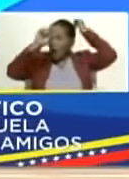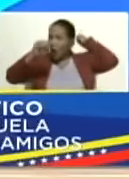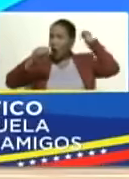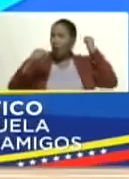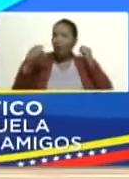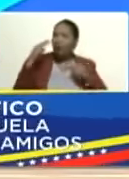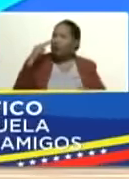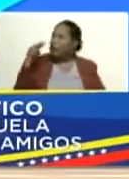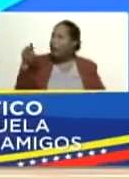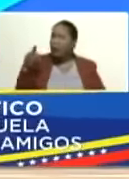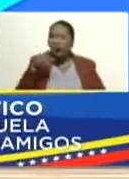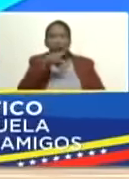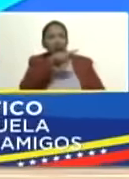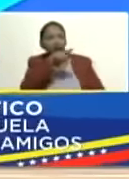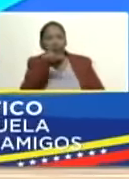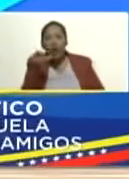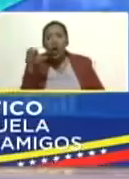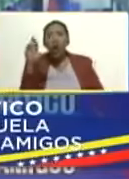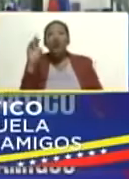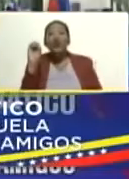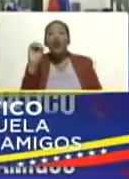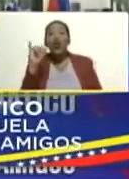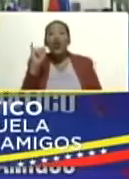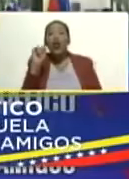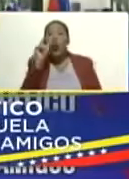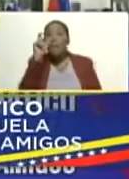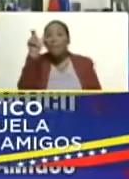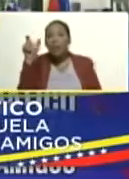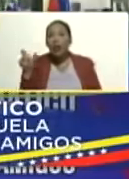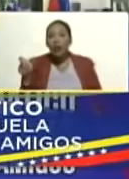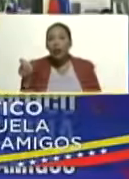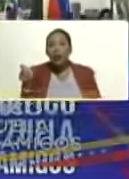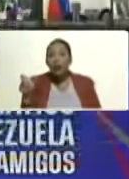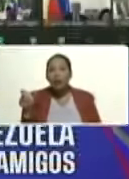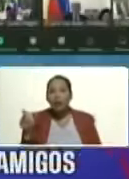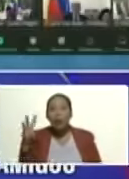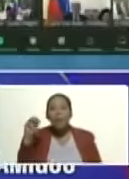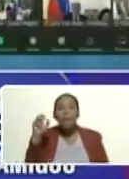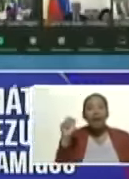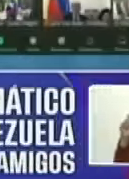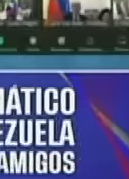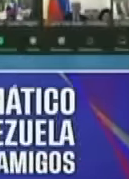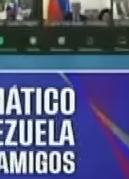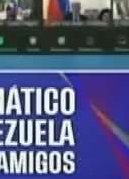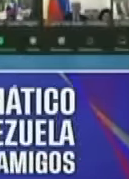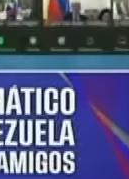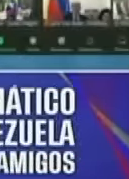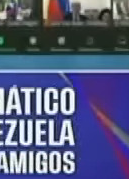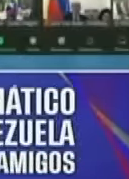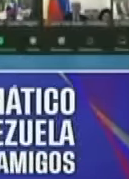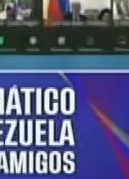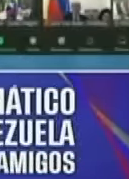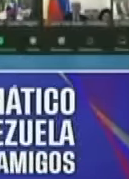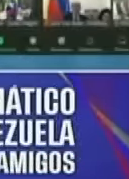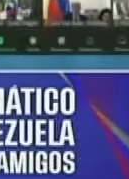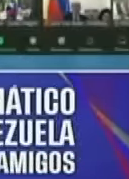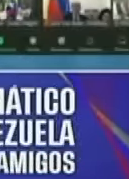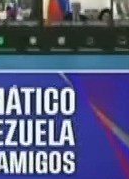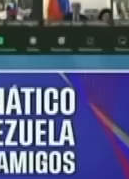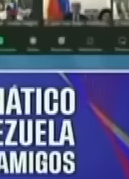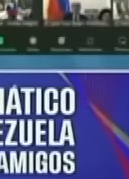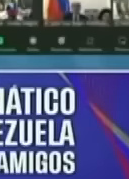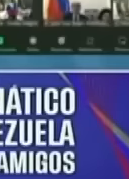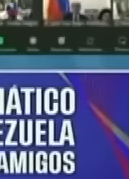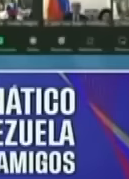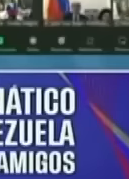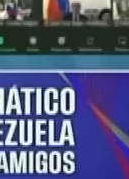allí, Roy Charlton Matos, mi saludo a Roy Charlton. Míralo, Roy, tú te